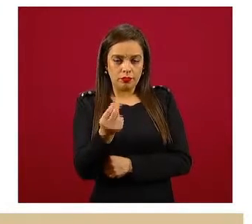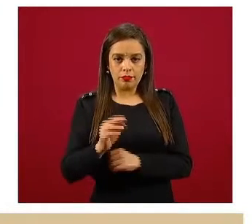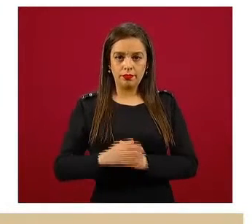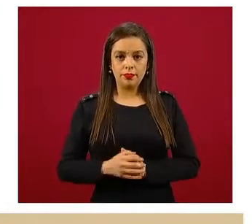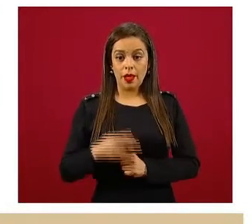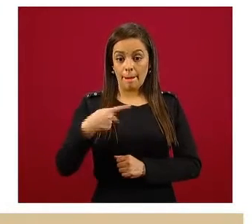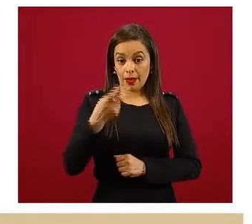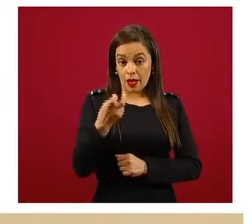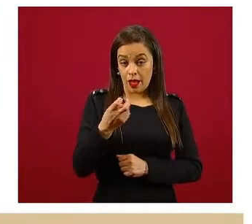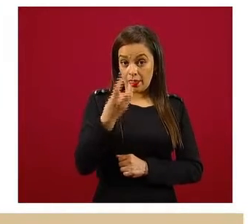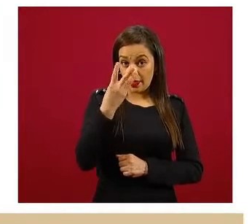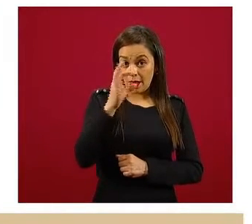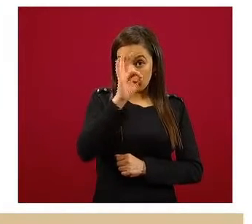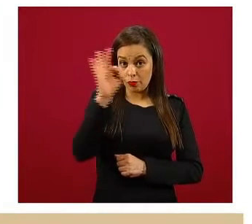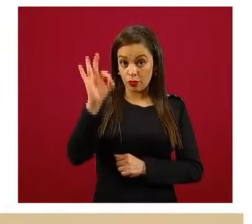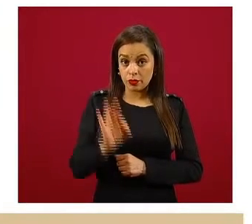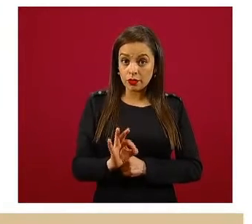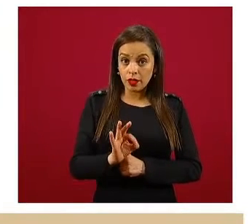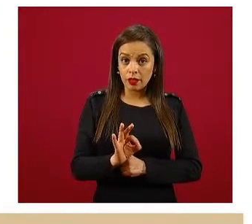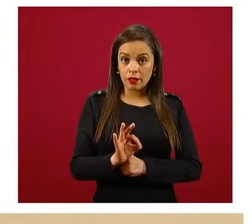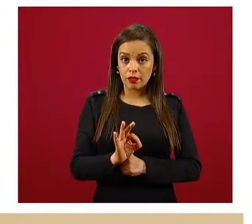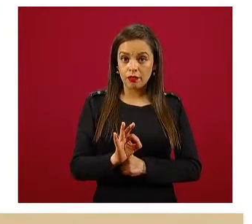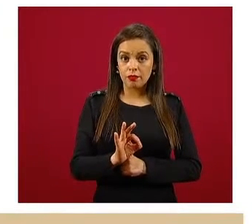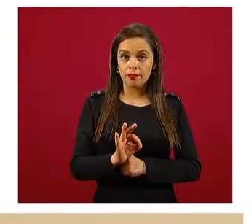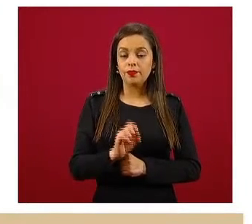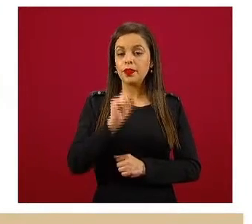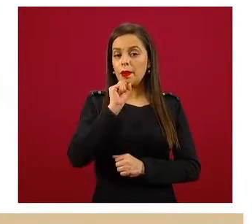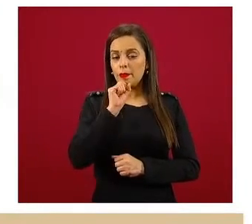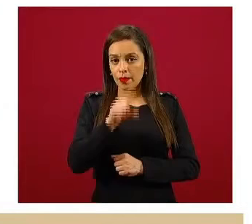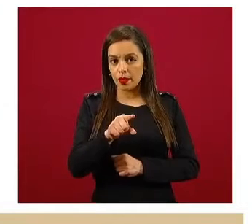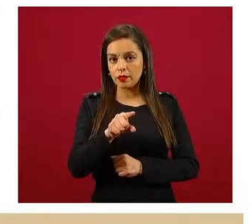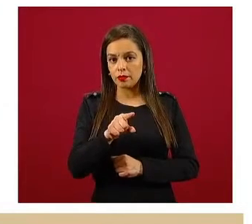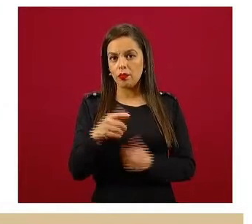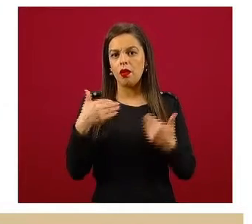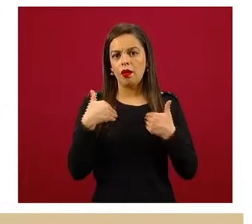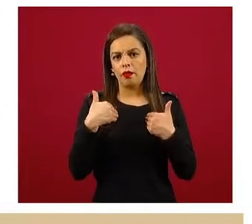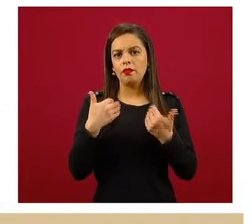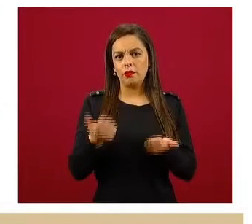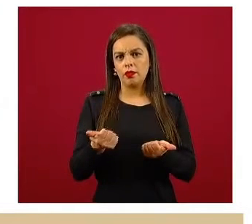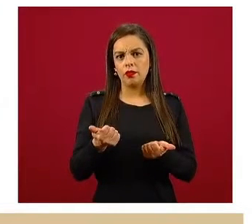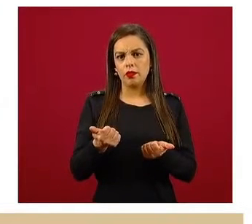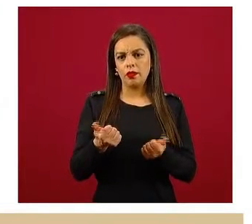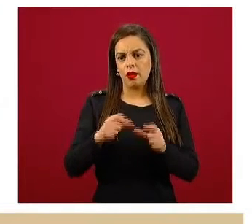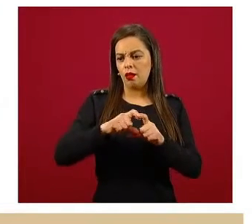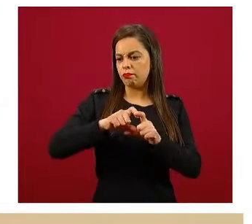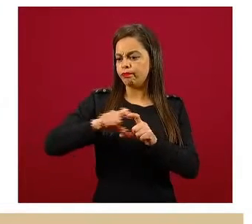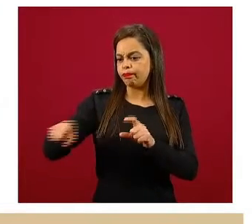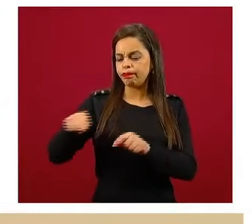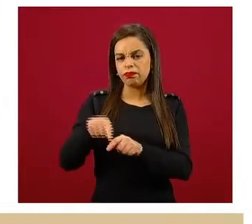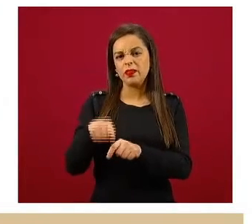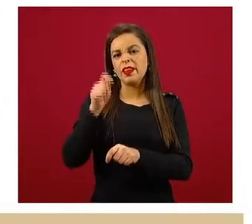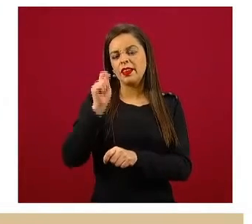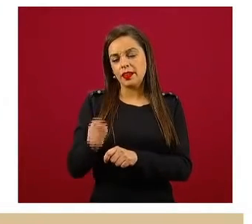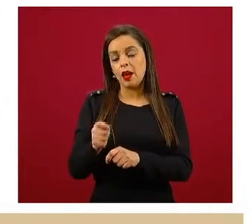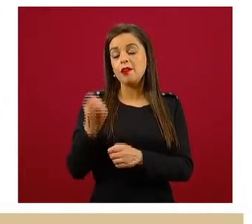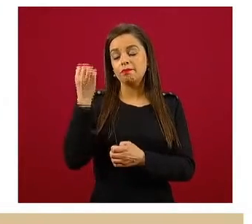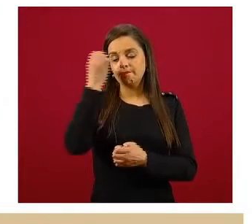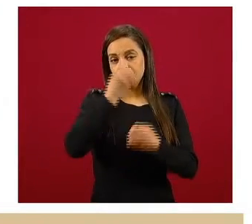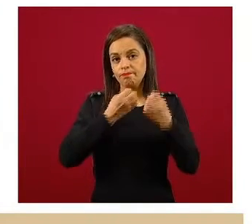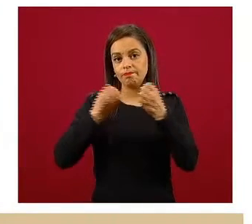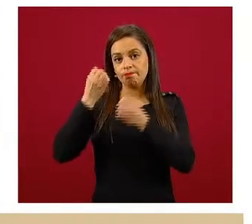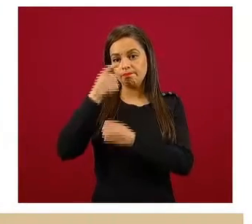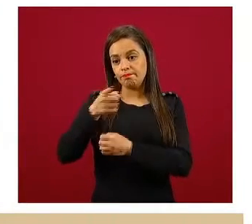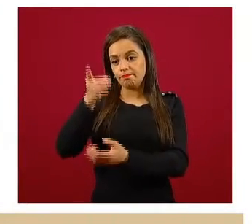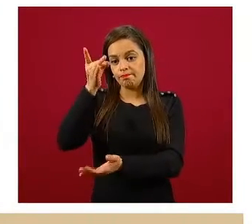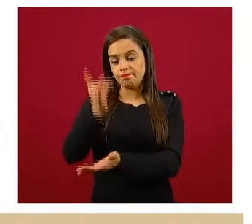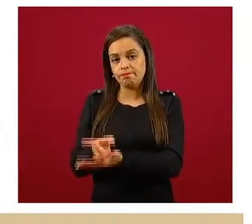de un 3% extra lo hemos también definido como un punto de análisis específico